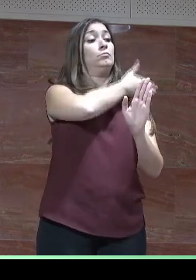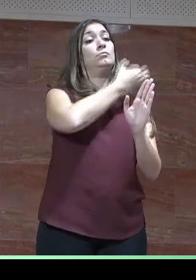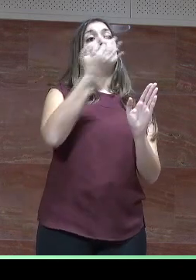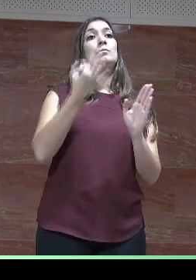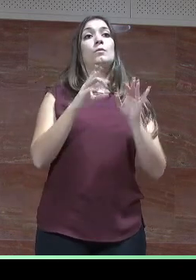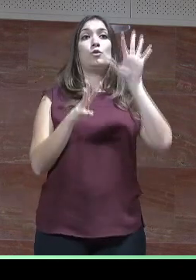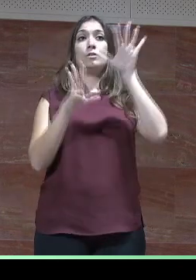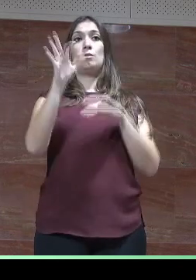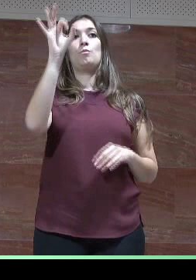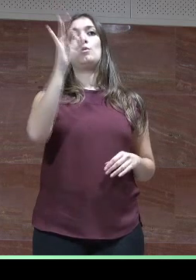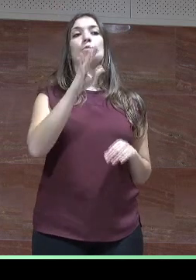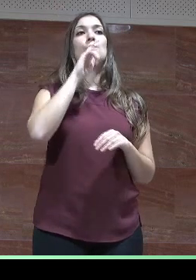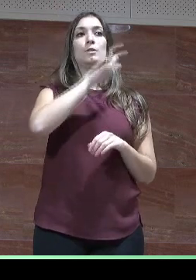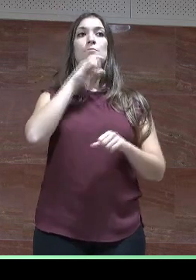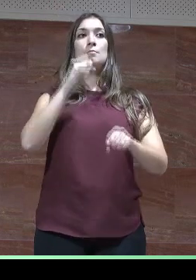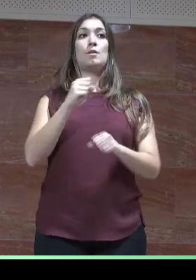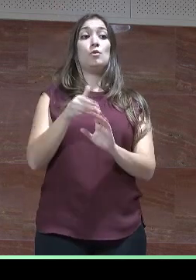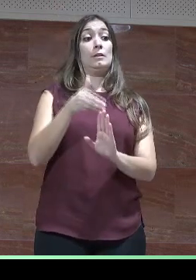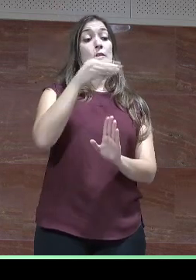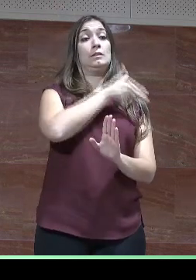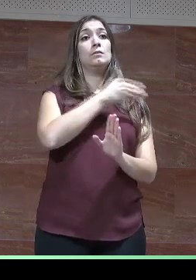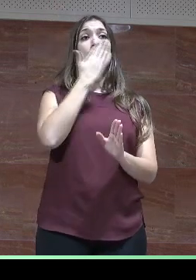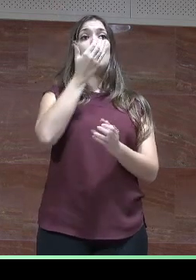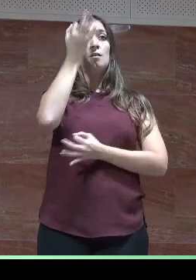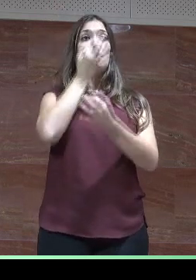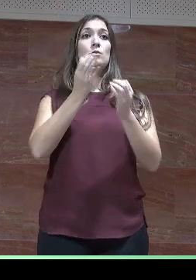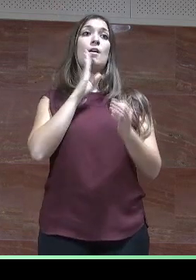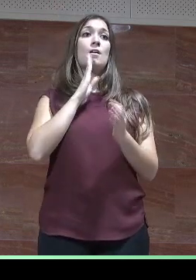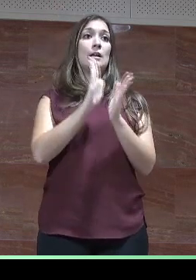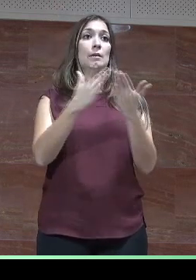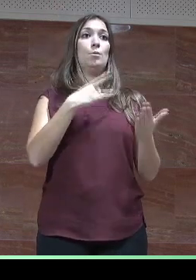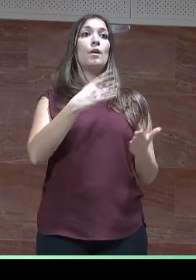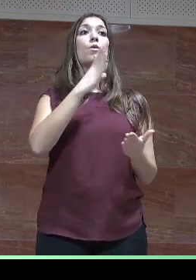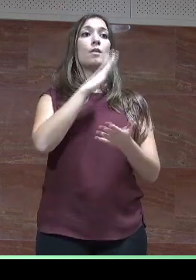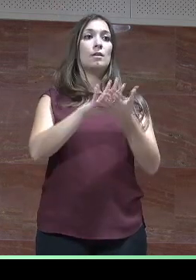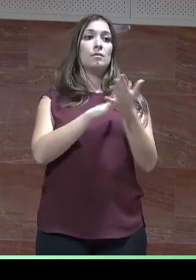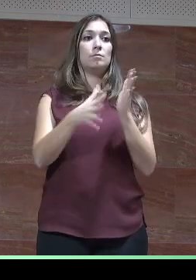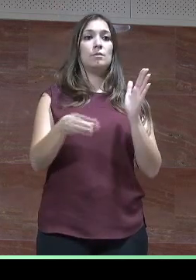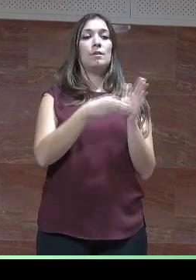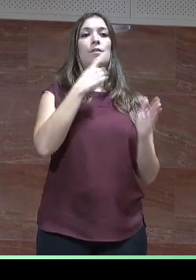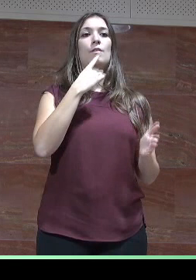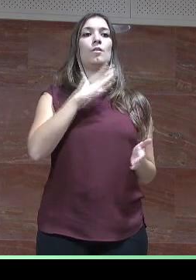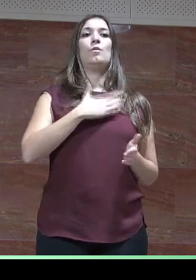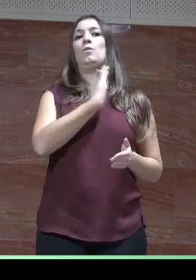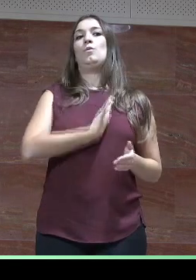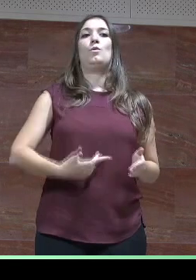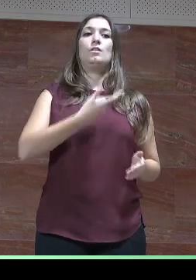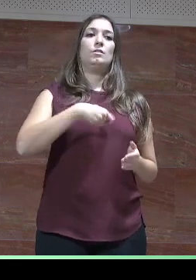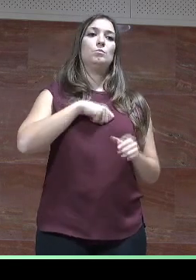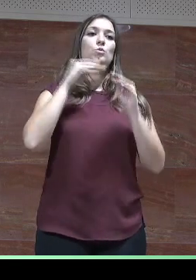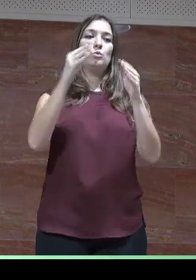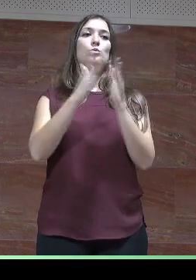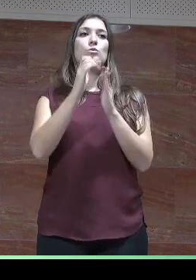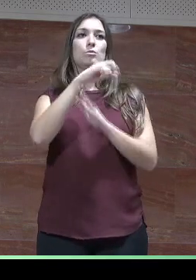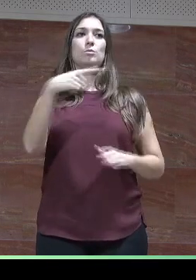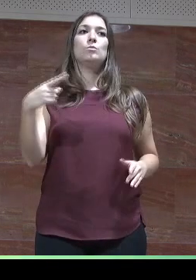el 85% de las personas mayores, también datos del Libro Blanco que hemos mencionado antes, son propietarias en España de sus viviendas.